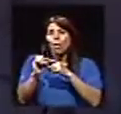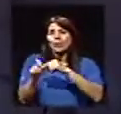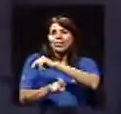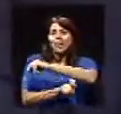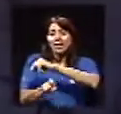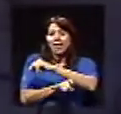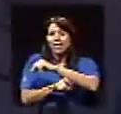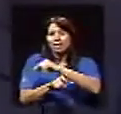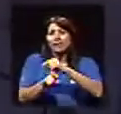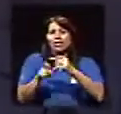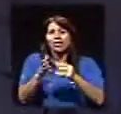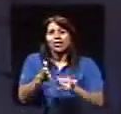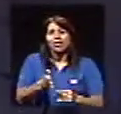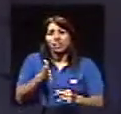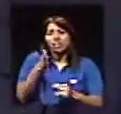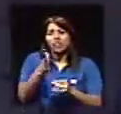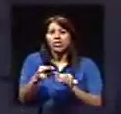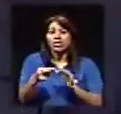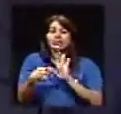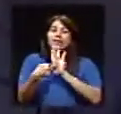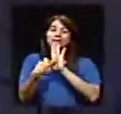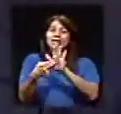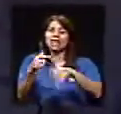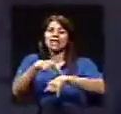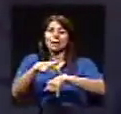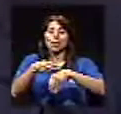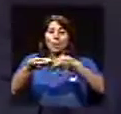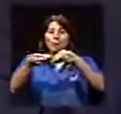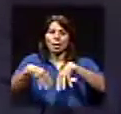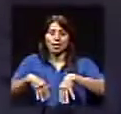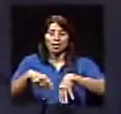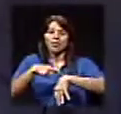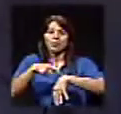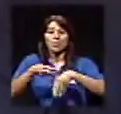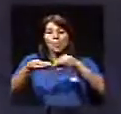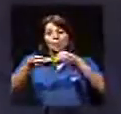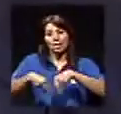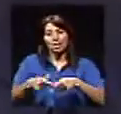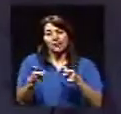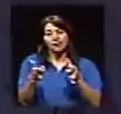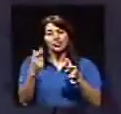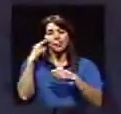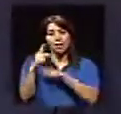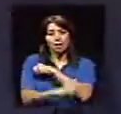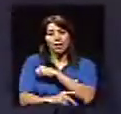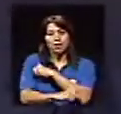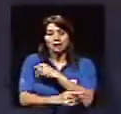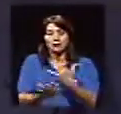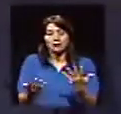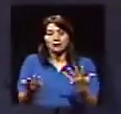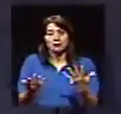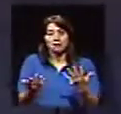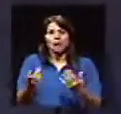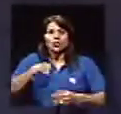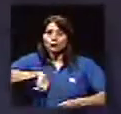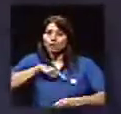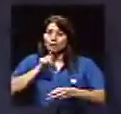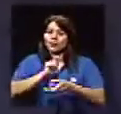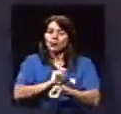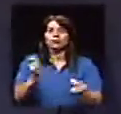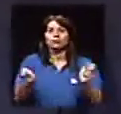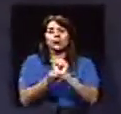cosas representan tiempo y representan una pérdida en la generación de riqueza para el país, y por supuesto que deberíamos de hacer un